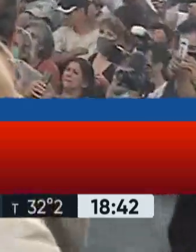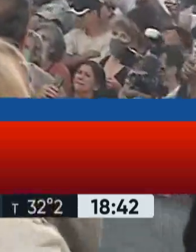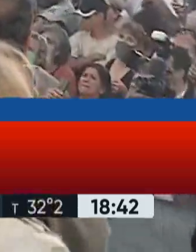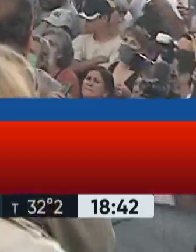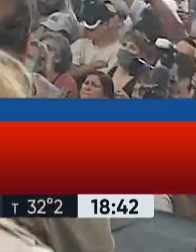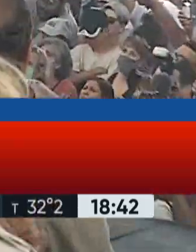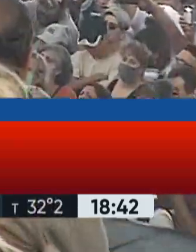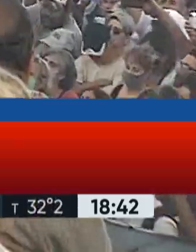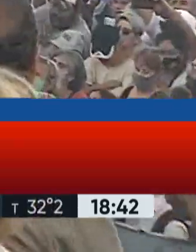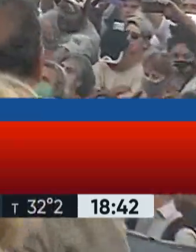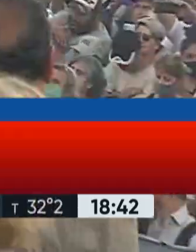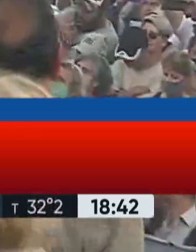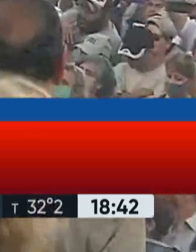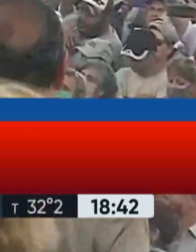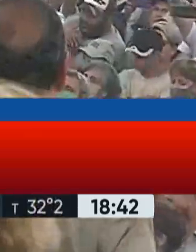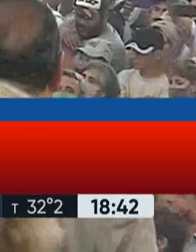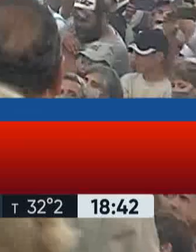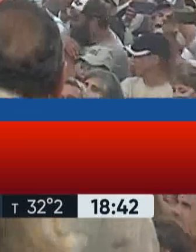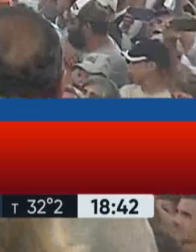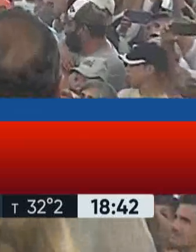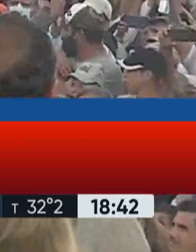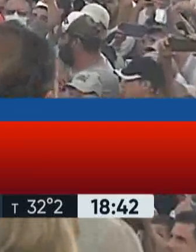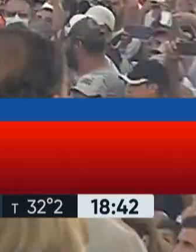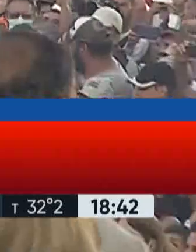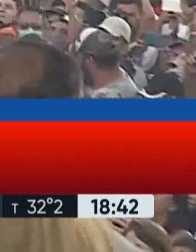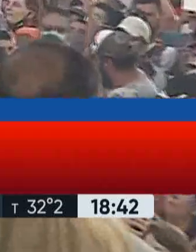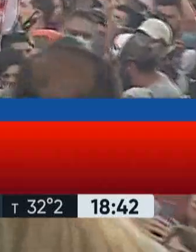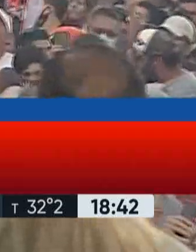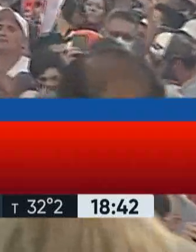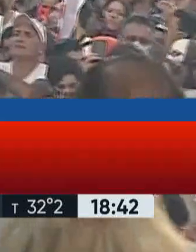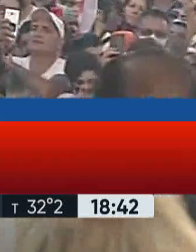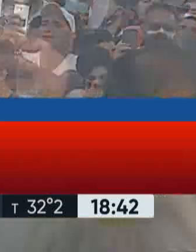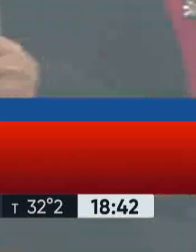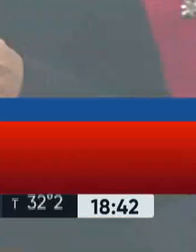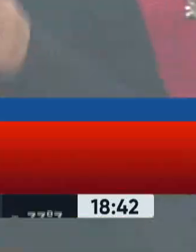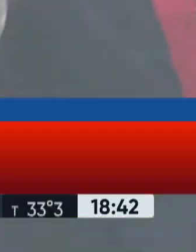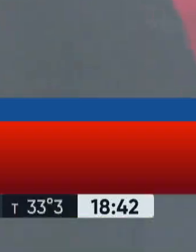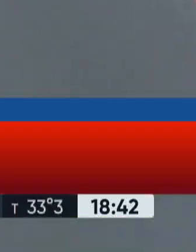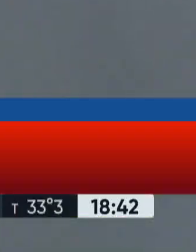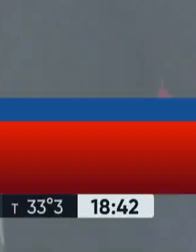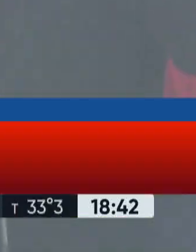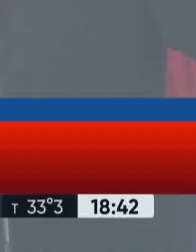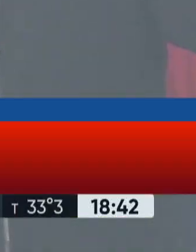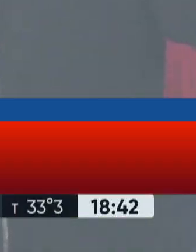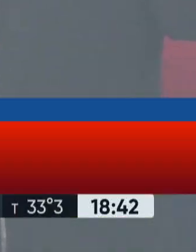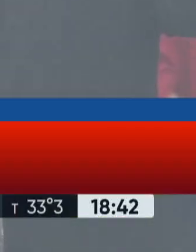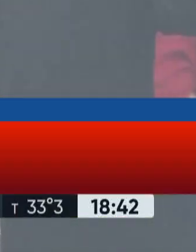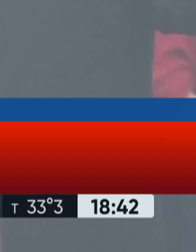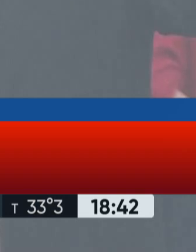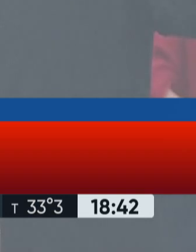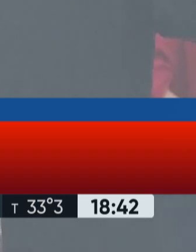Es exactamente la luz que todos seguimos porque tuvimos la suerte de